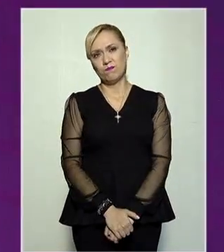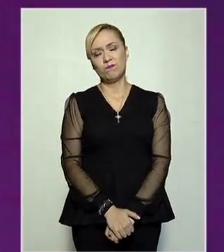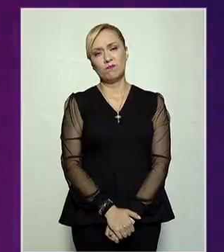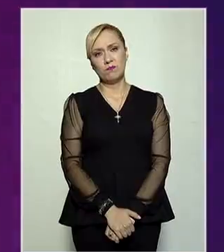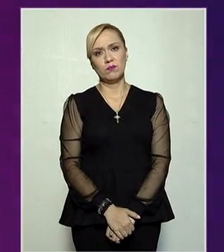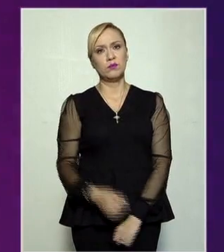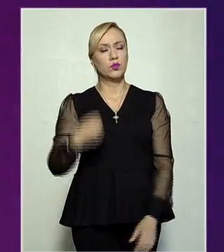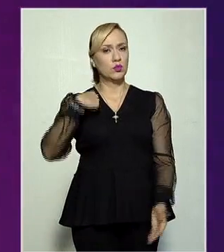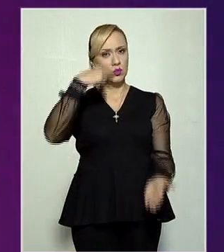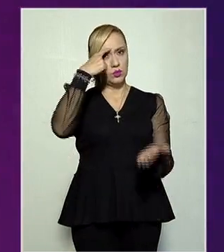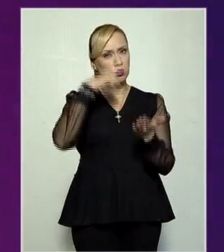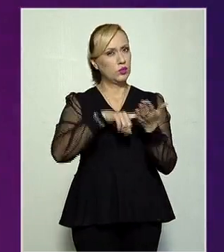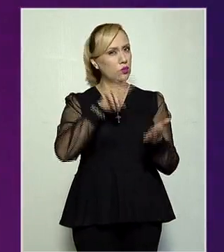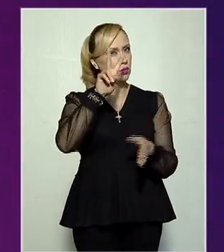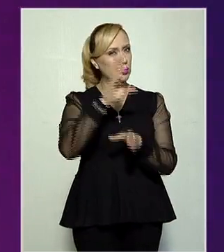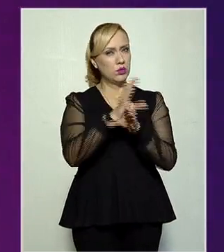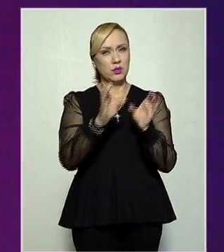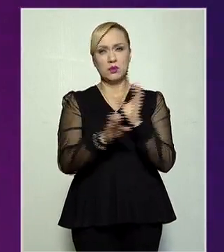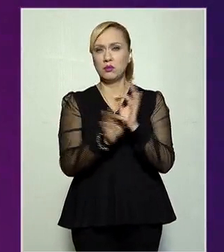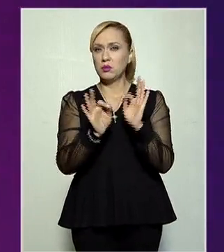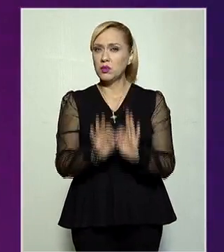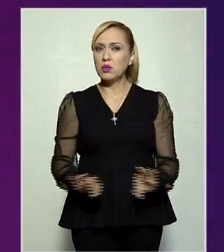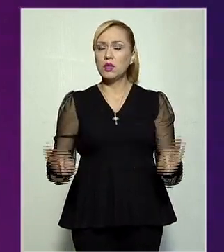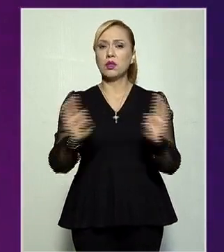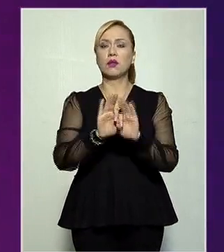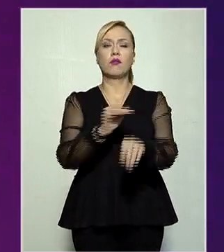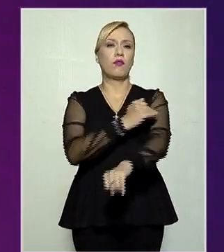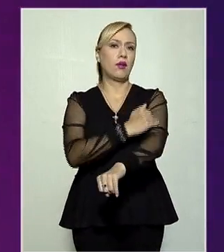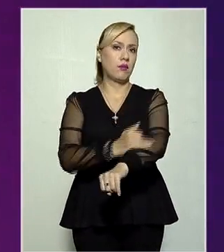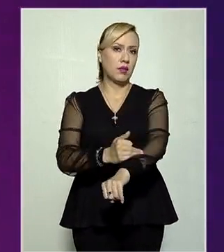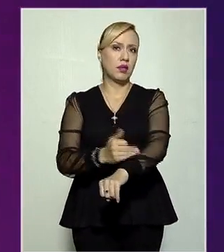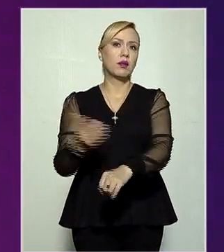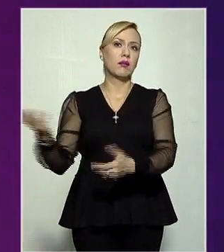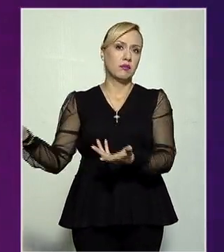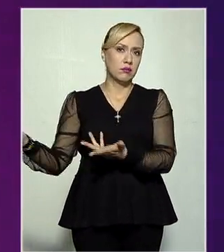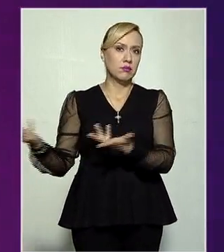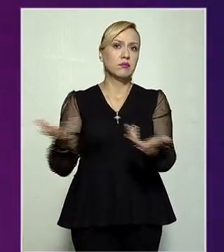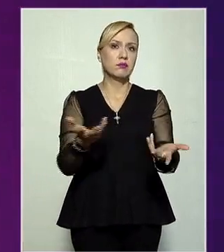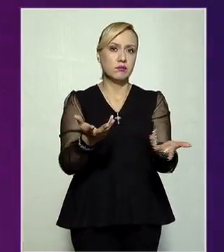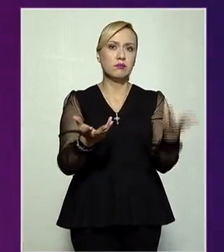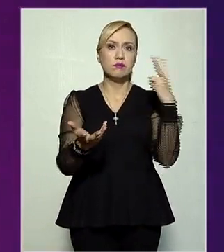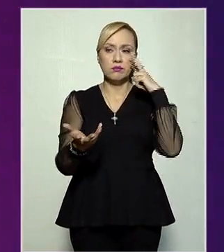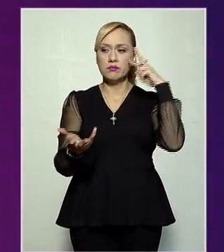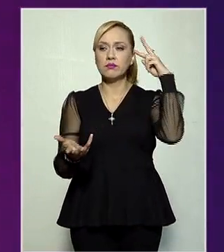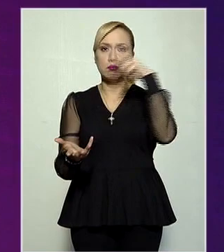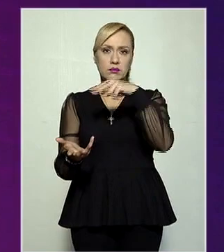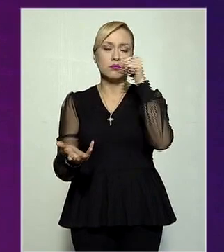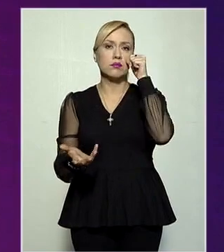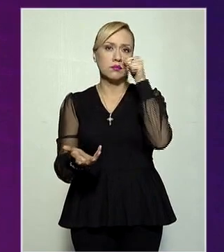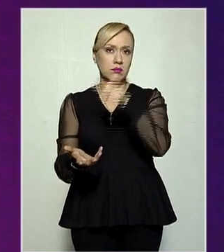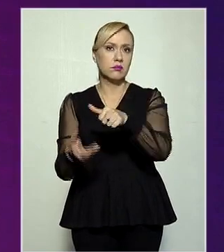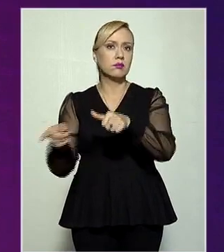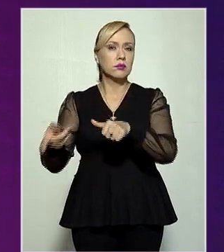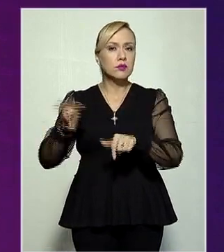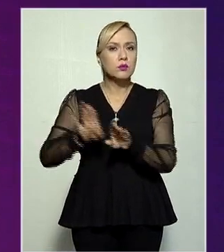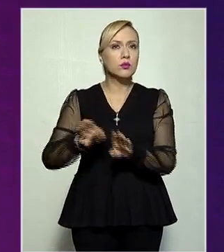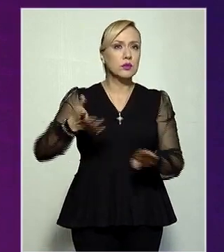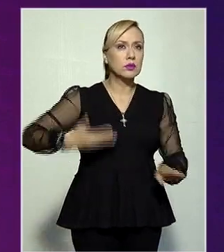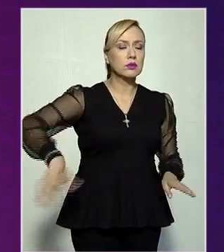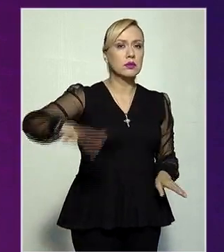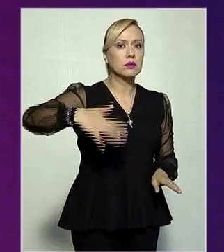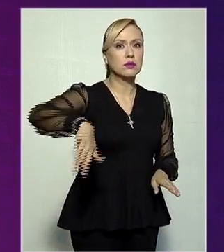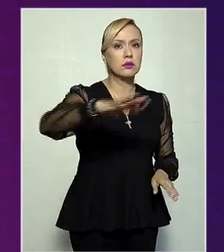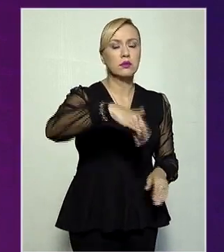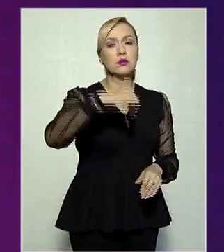mencionado dos cosas también muy relevantes, la participación de los familiares, ¿no? Y que tengan voz en los procesos de búsqueda, que también ahorita mencionaremos,